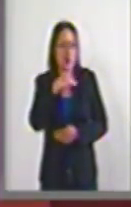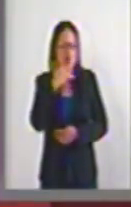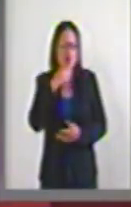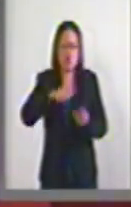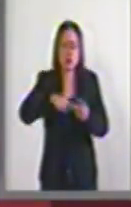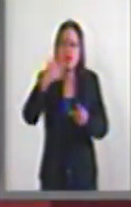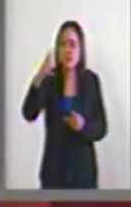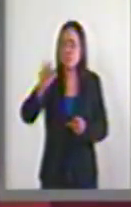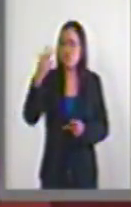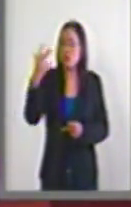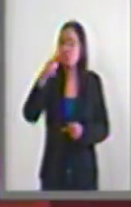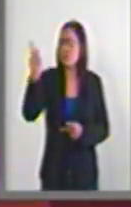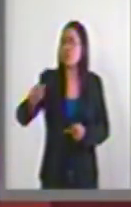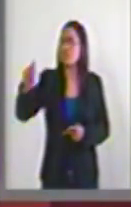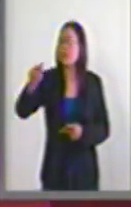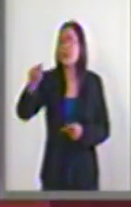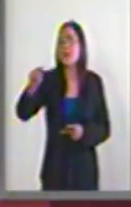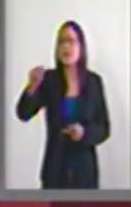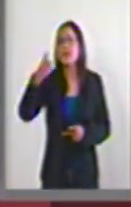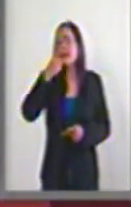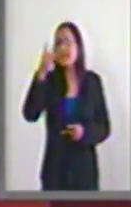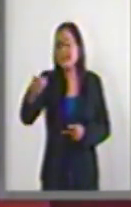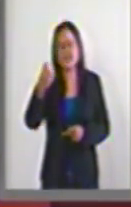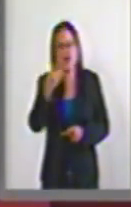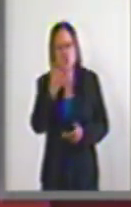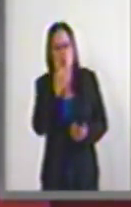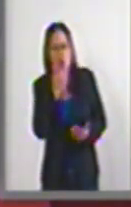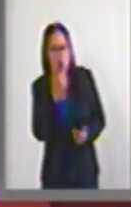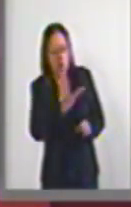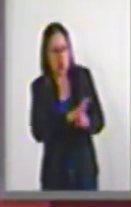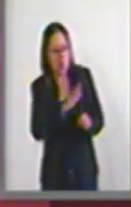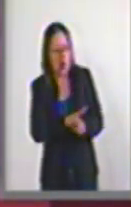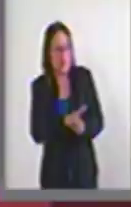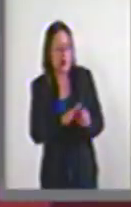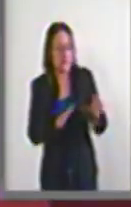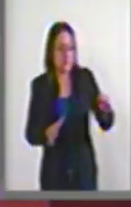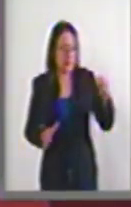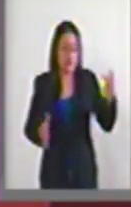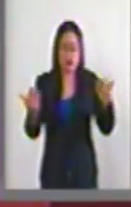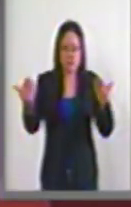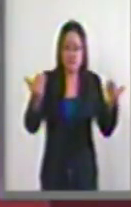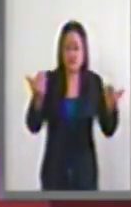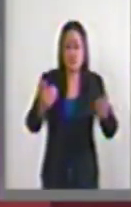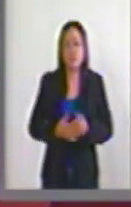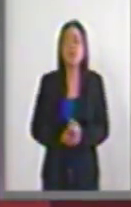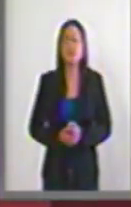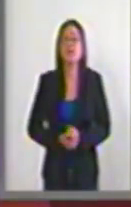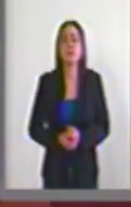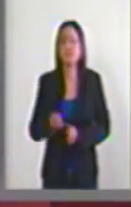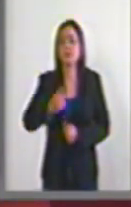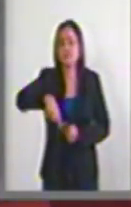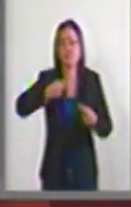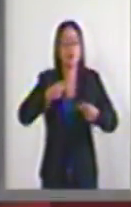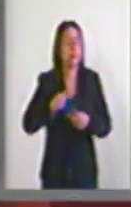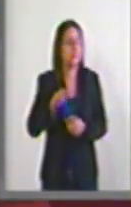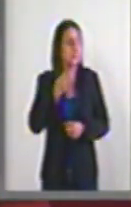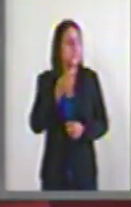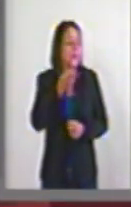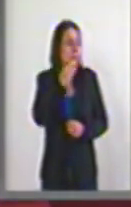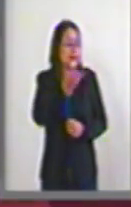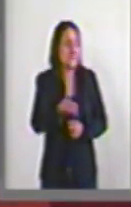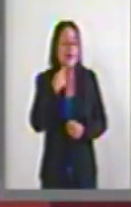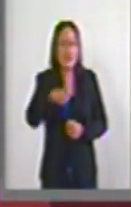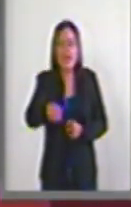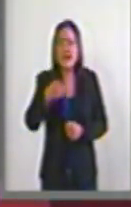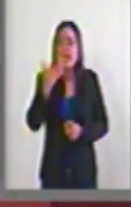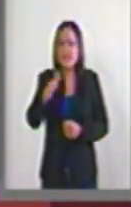5.8% que considera que no existe. Como respuesta a las demandas de la sociedad civil, el 10 de